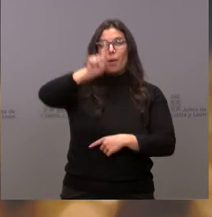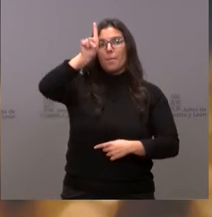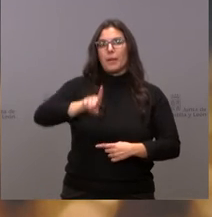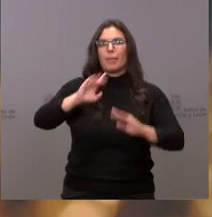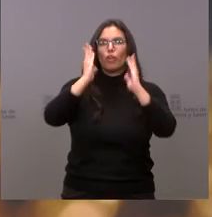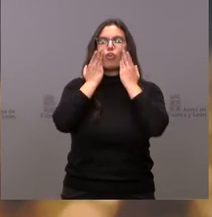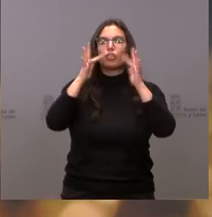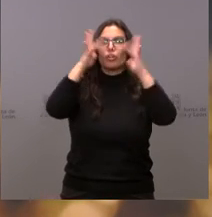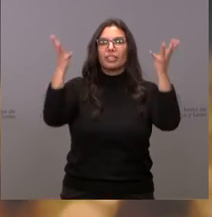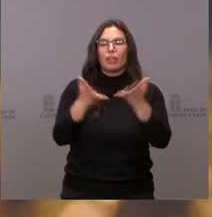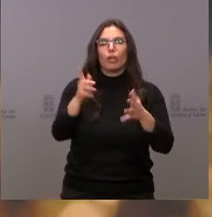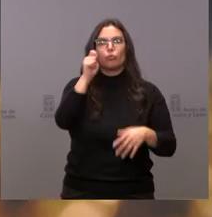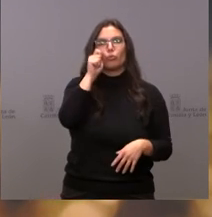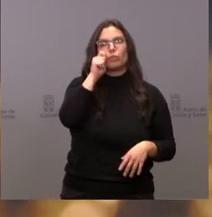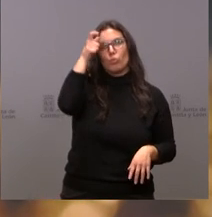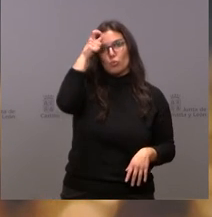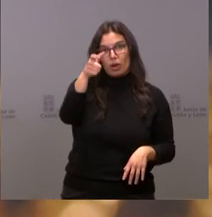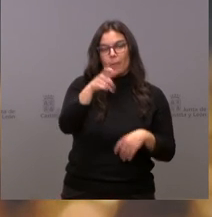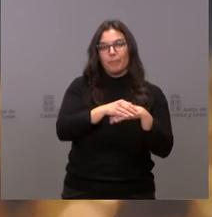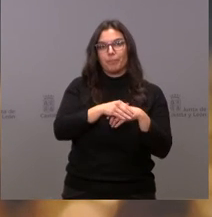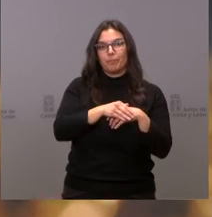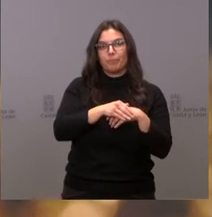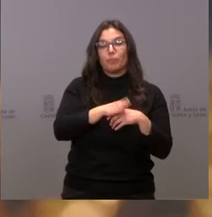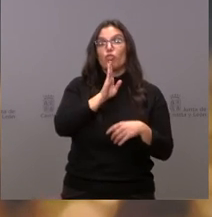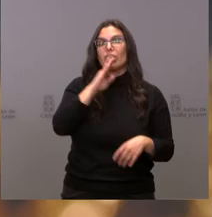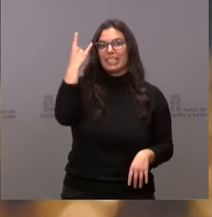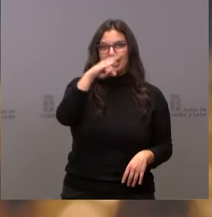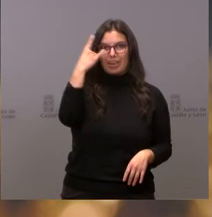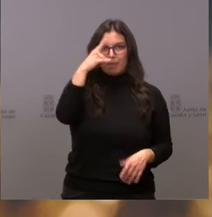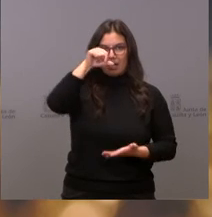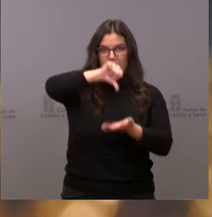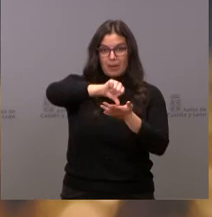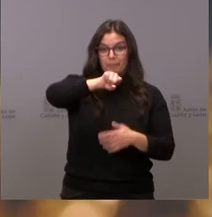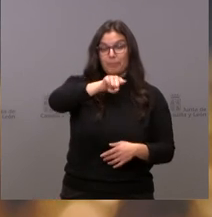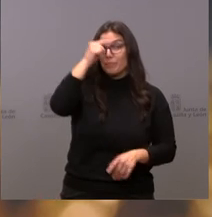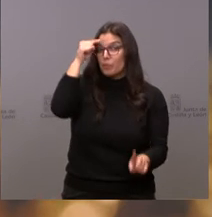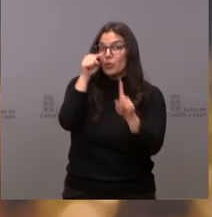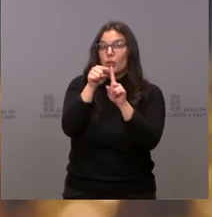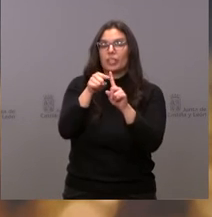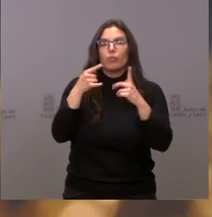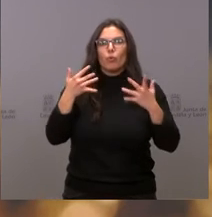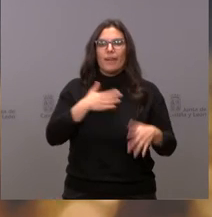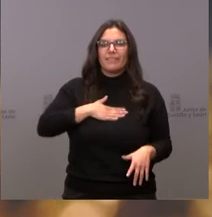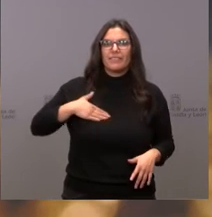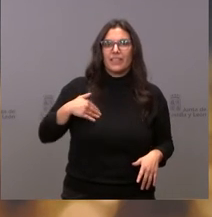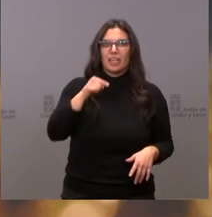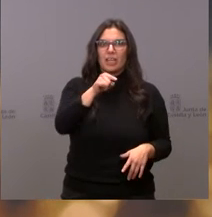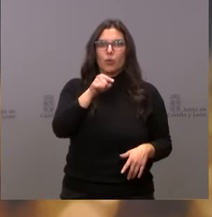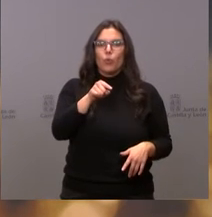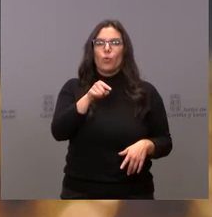de turismo rural se celebrará en salamanca y tiene como objetivo ser un factor de